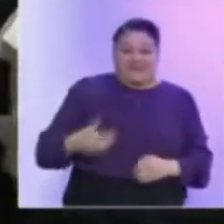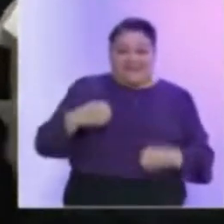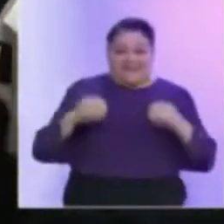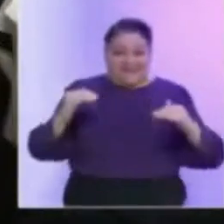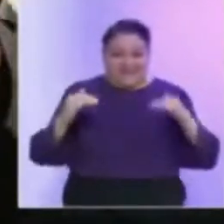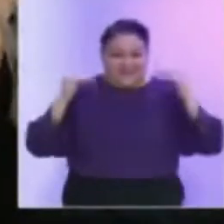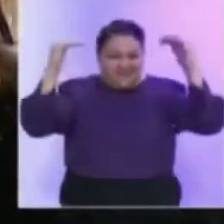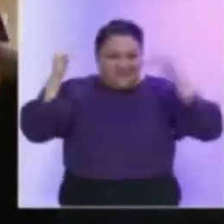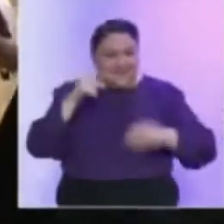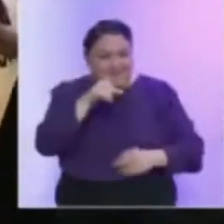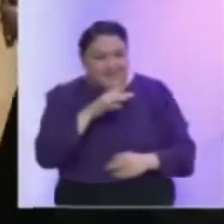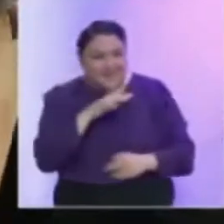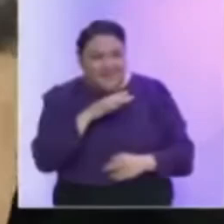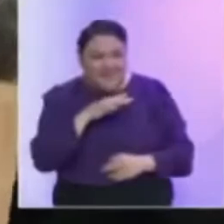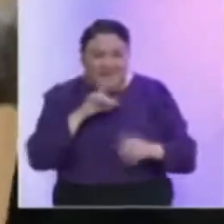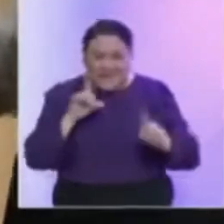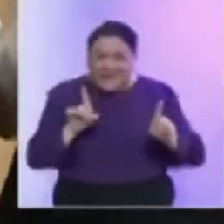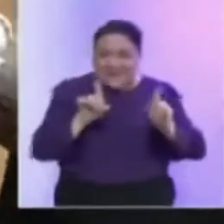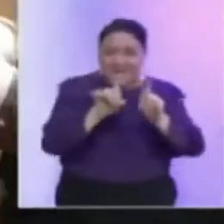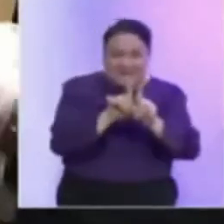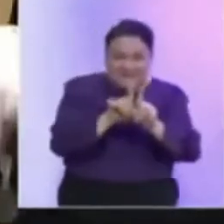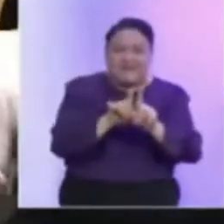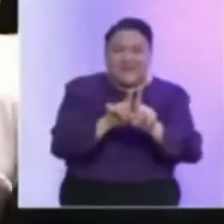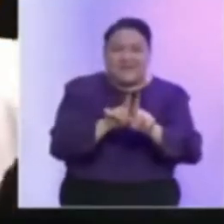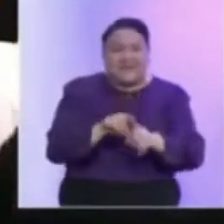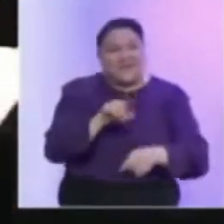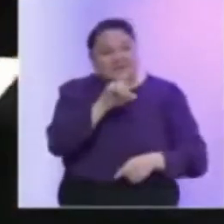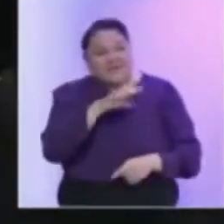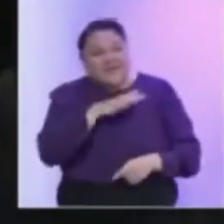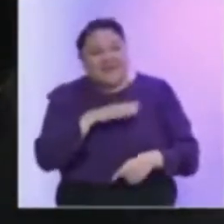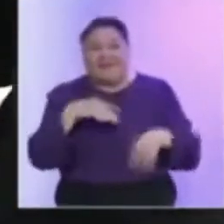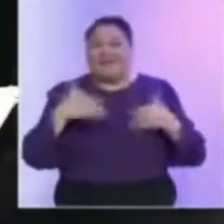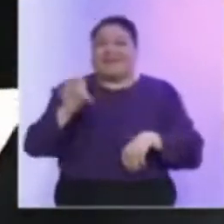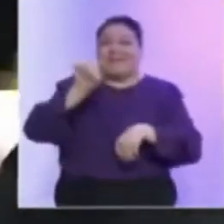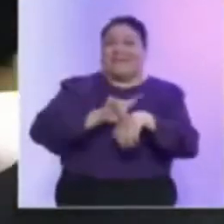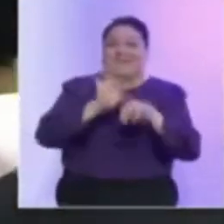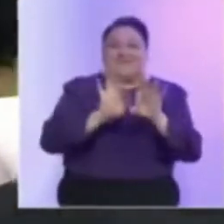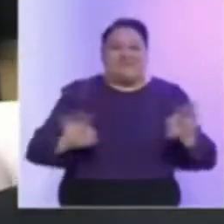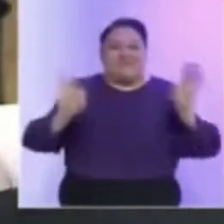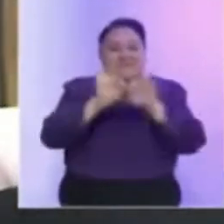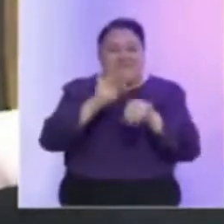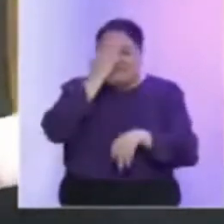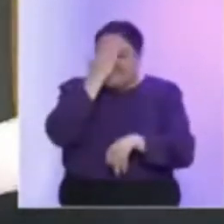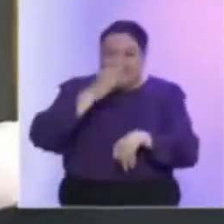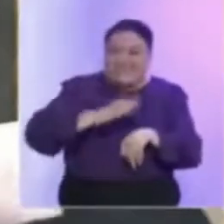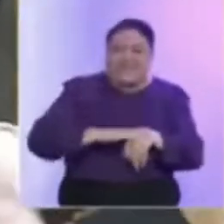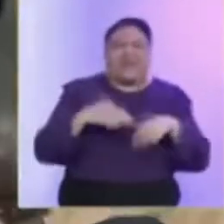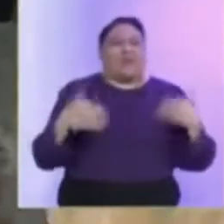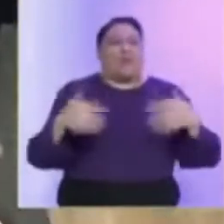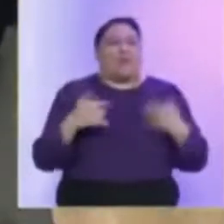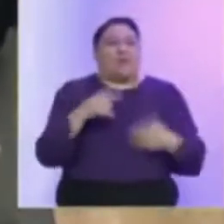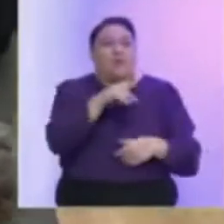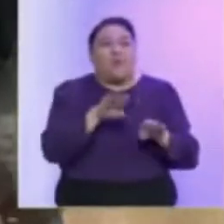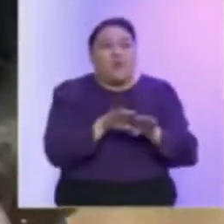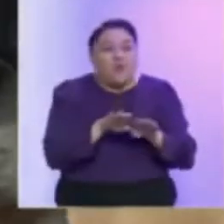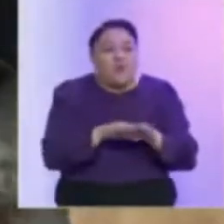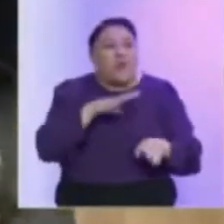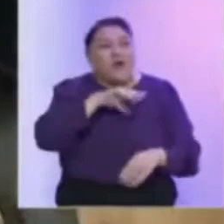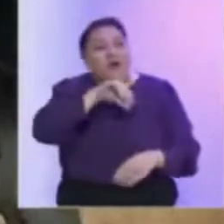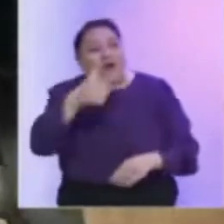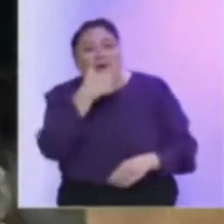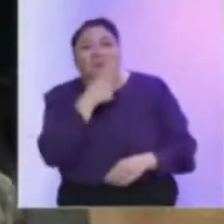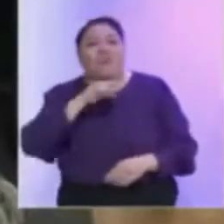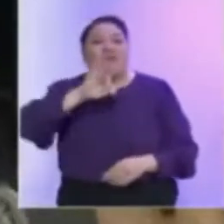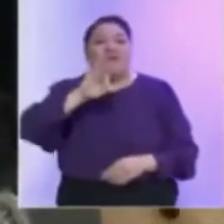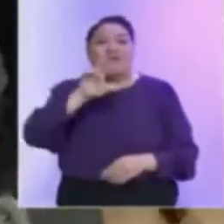Corte también acompañando este día histórico. Y cómo no, pues por ahí ya está Juan Ramón